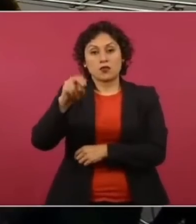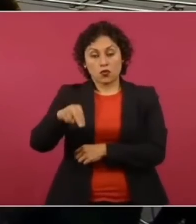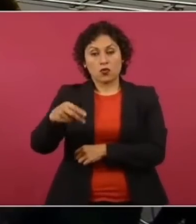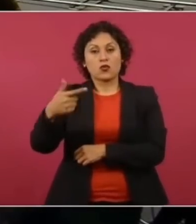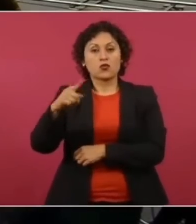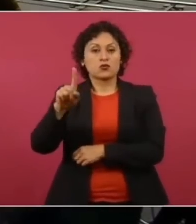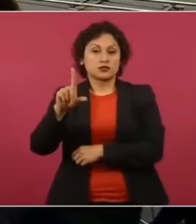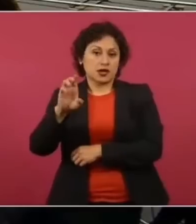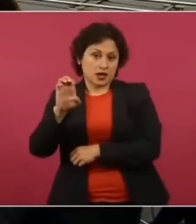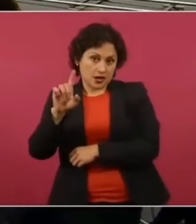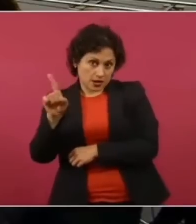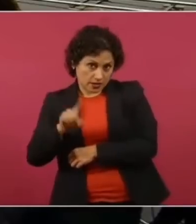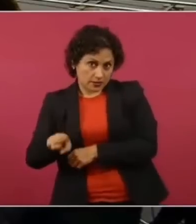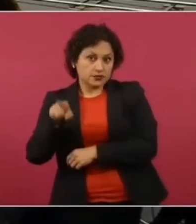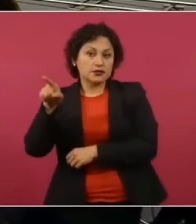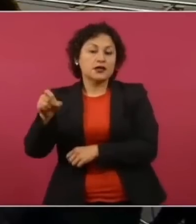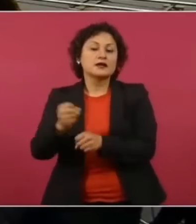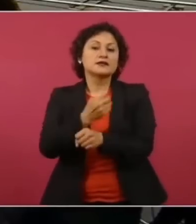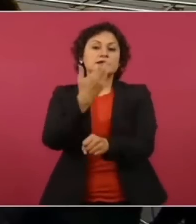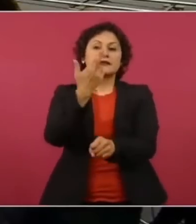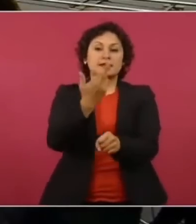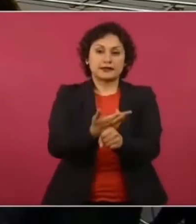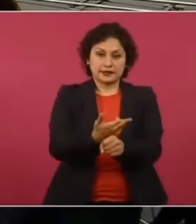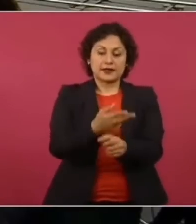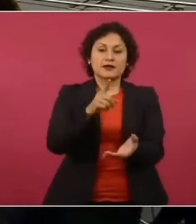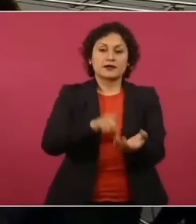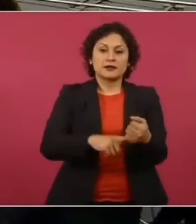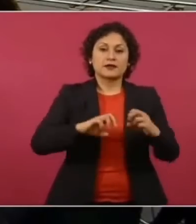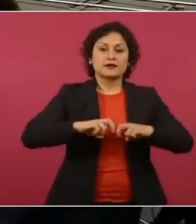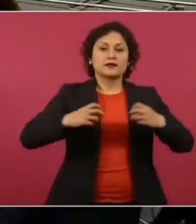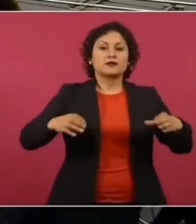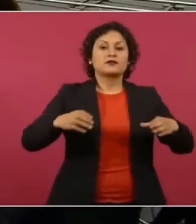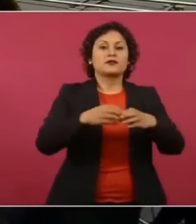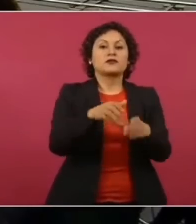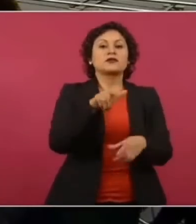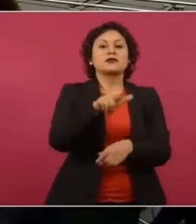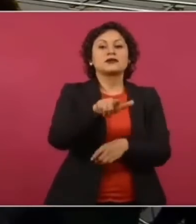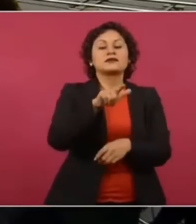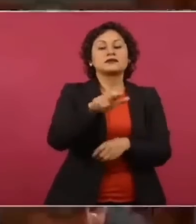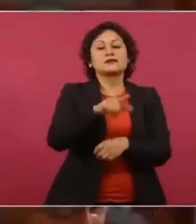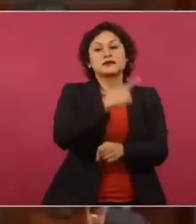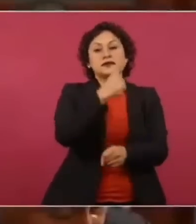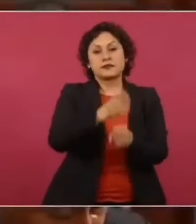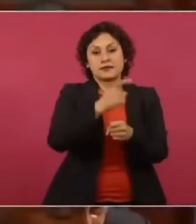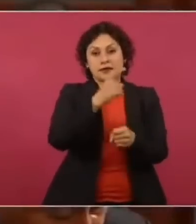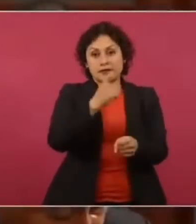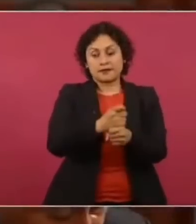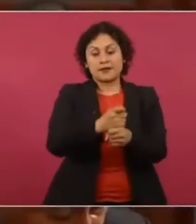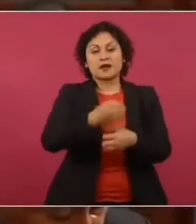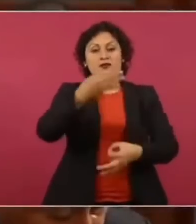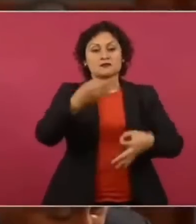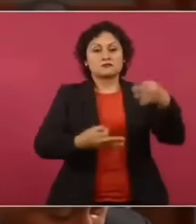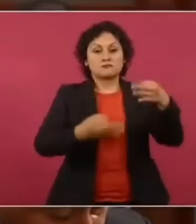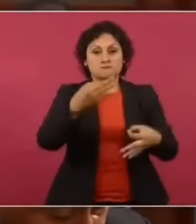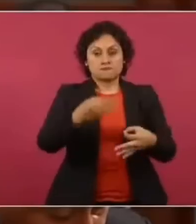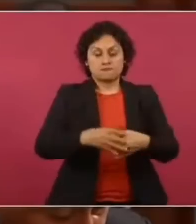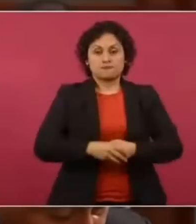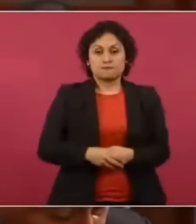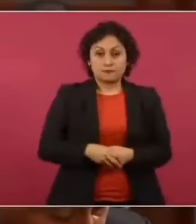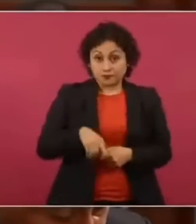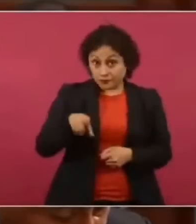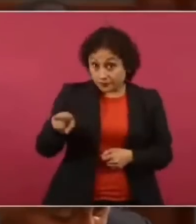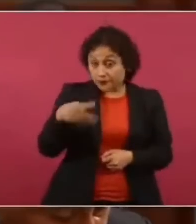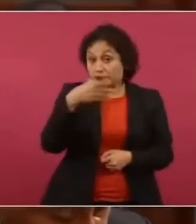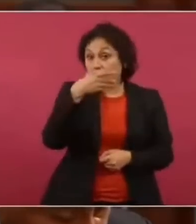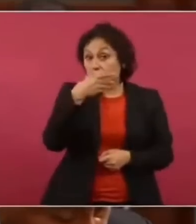es secretario en el 17 Tribunal Colegiado en materia administrativa del primer circuito. Él aparece